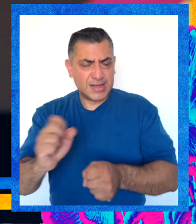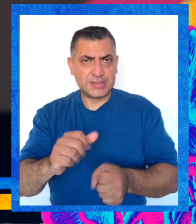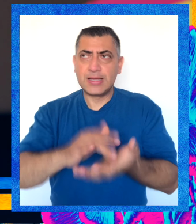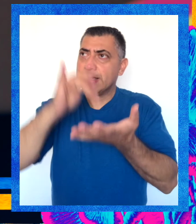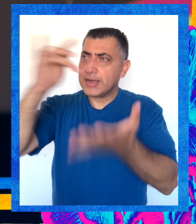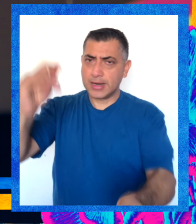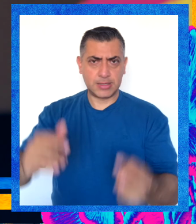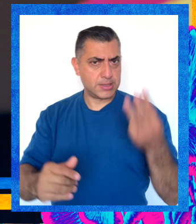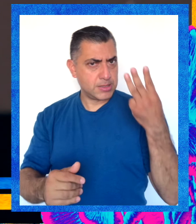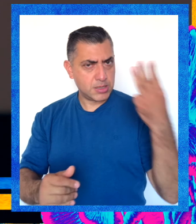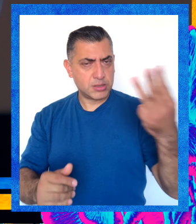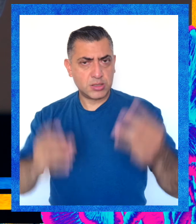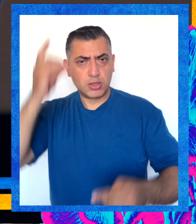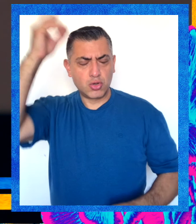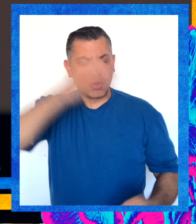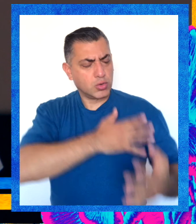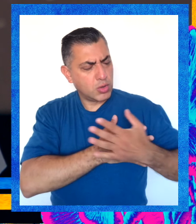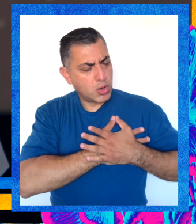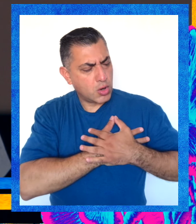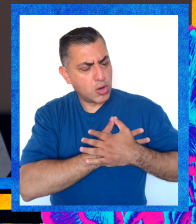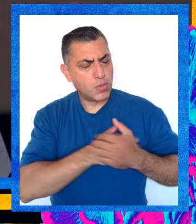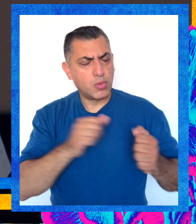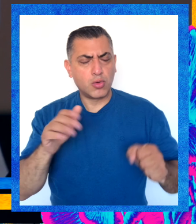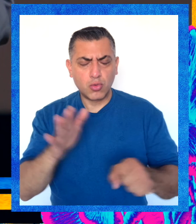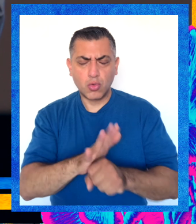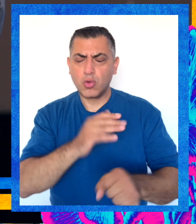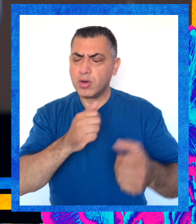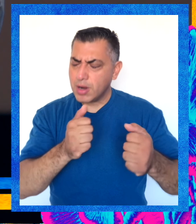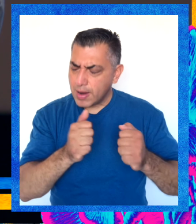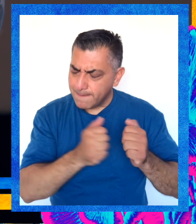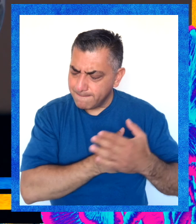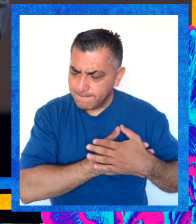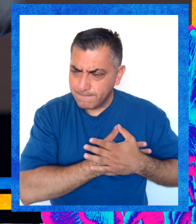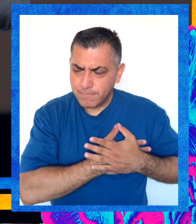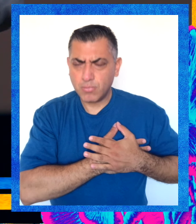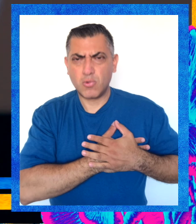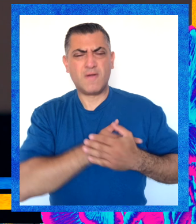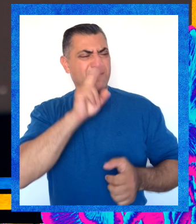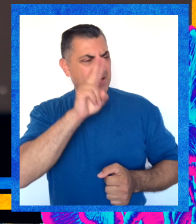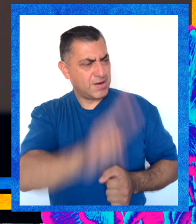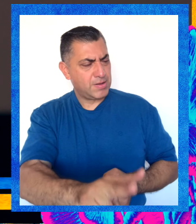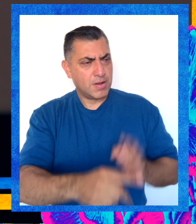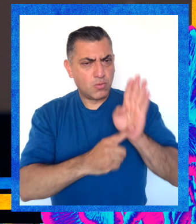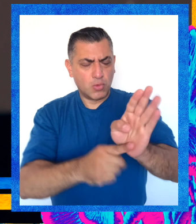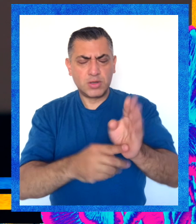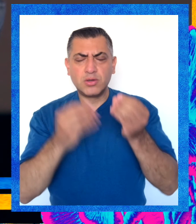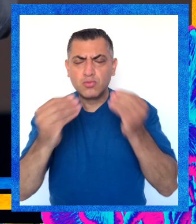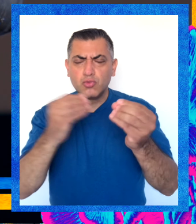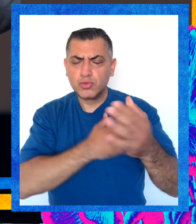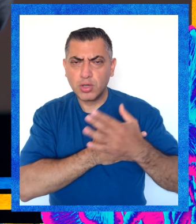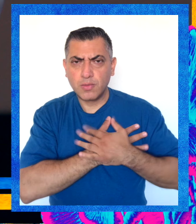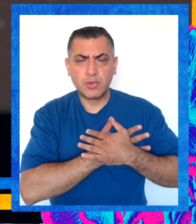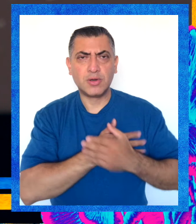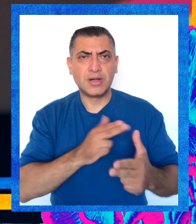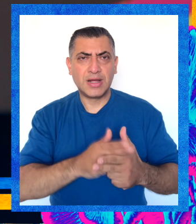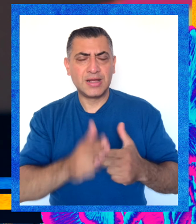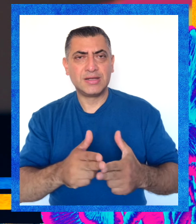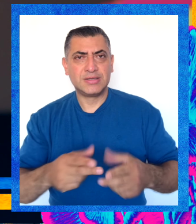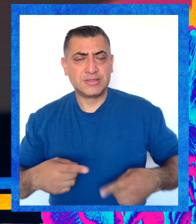número 3 dios te ama con amor sacrificial en pocas palabras te ha demostrado tanto que se ama que estuvo